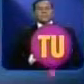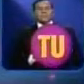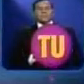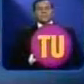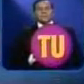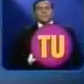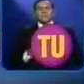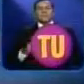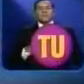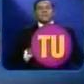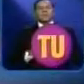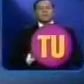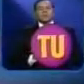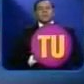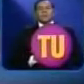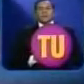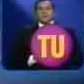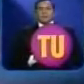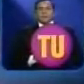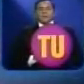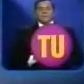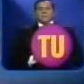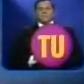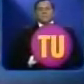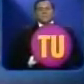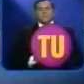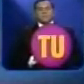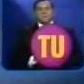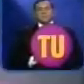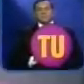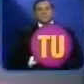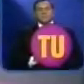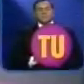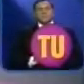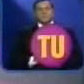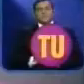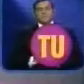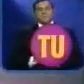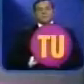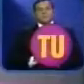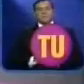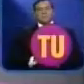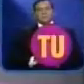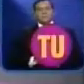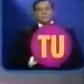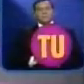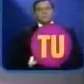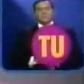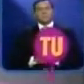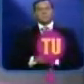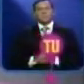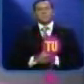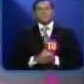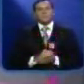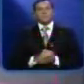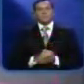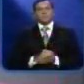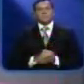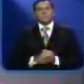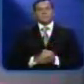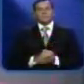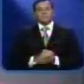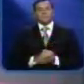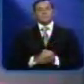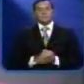Nos resulta que la cantante colombiana Shakira presentó dos nuevos sencillos incluidos en su más reciente álbum, como saben, se llama Loba. Nuestro aliado Noticias Caracol nos